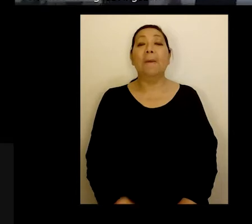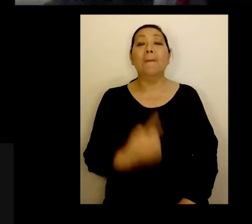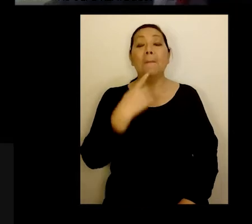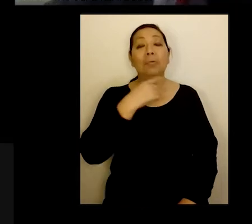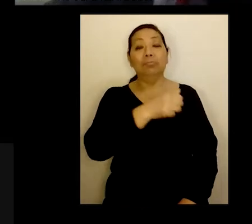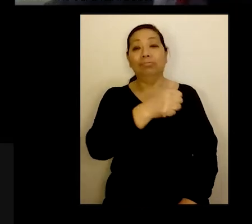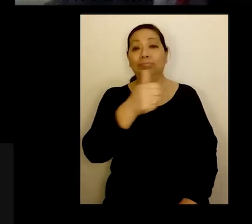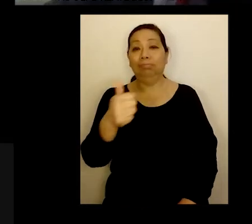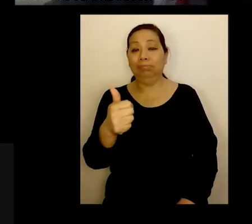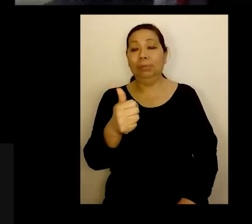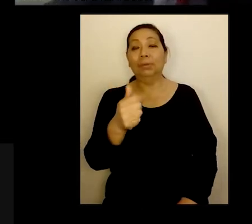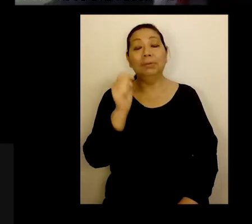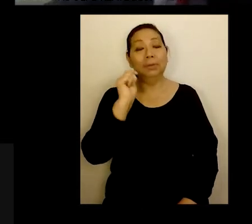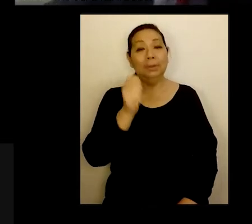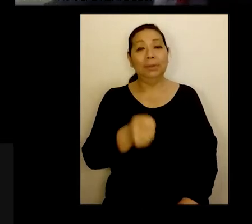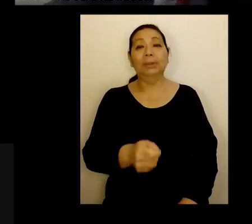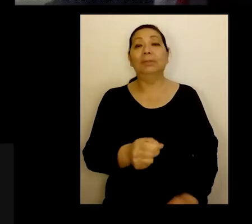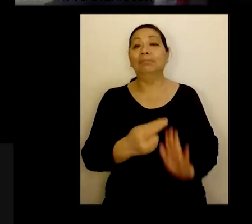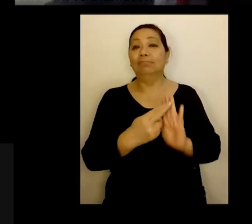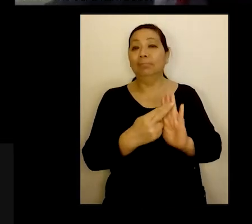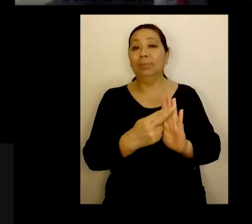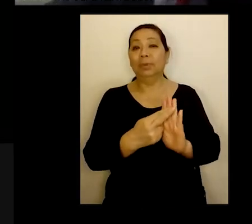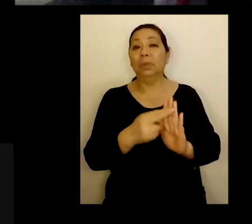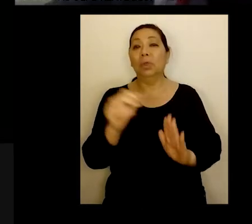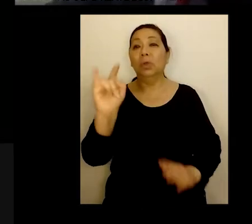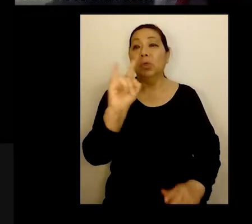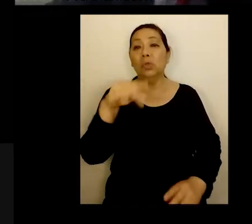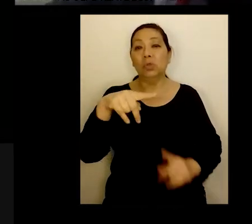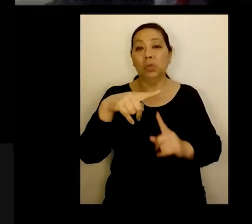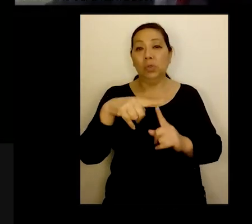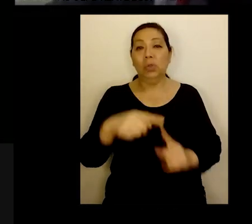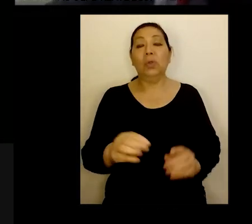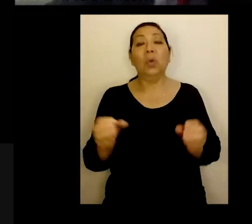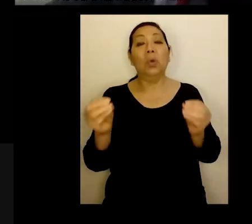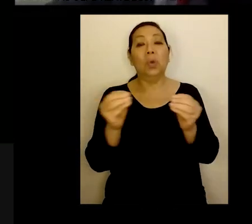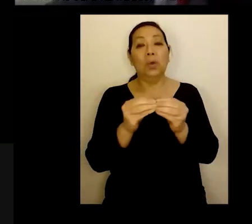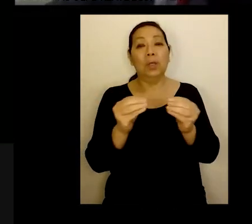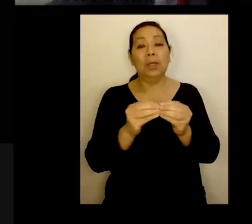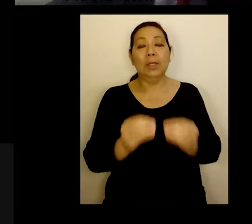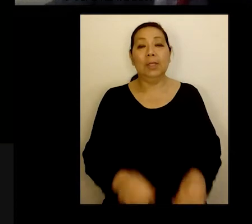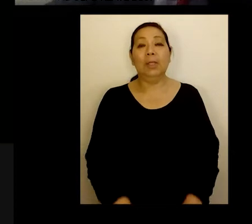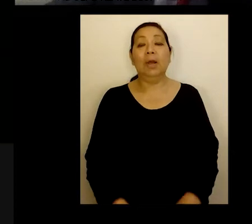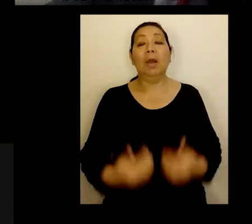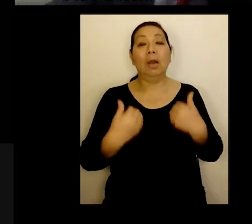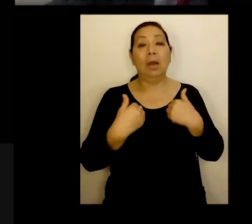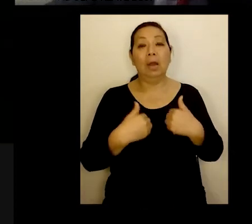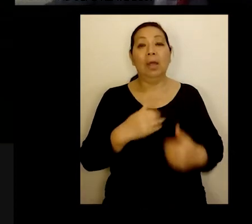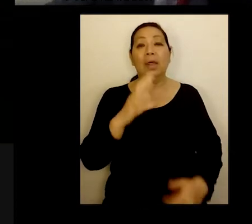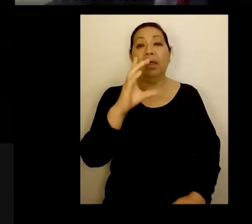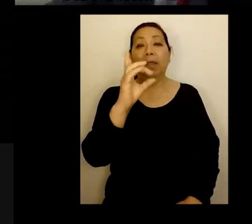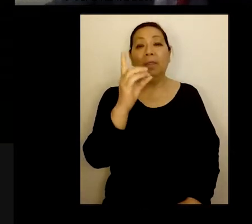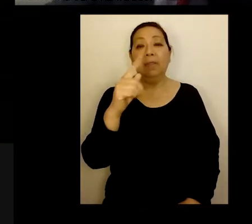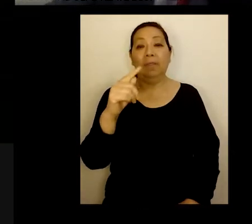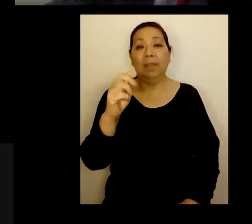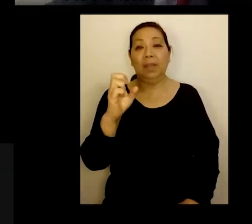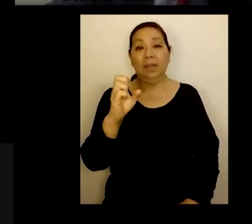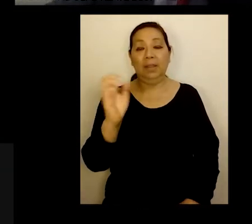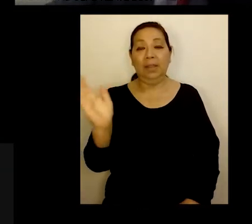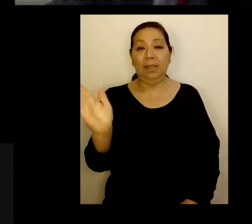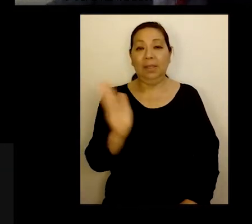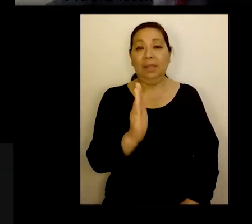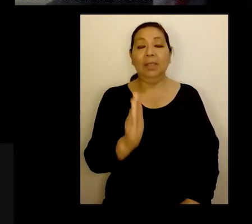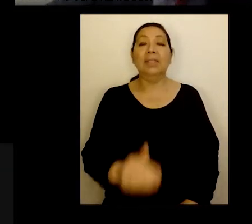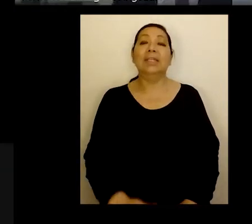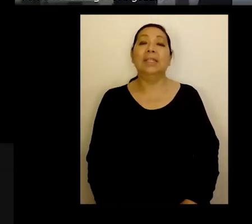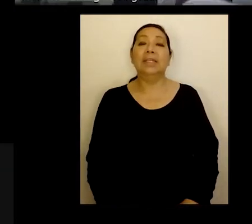Por la parte demandada, en representación de la SUNAT, informarán conjuntamente los abogados Dante Apolín Mesa